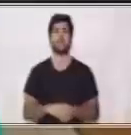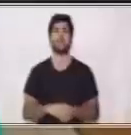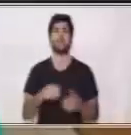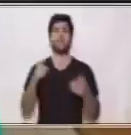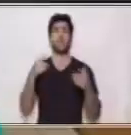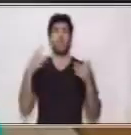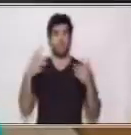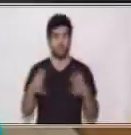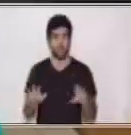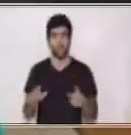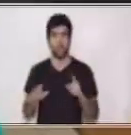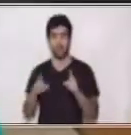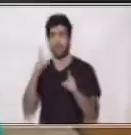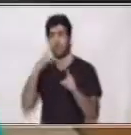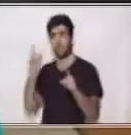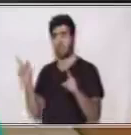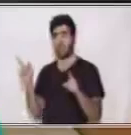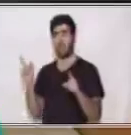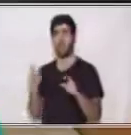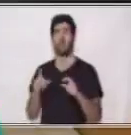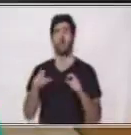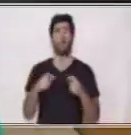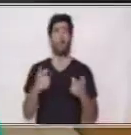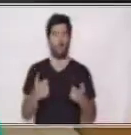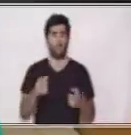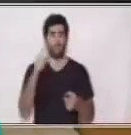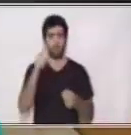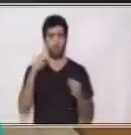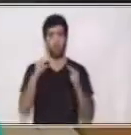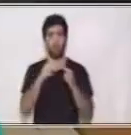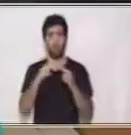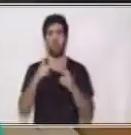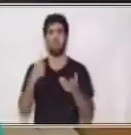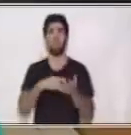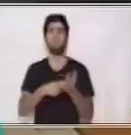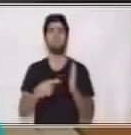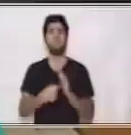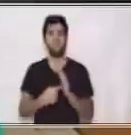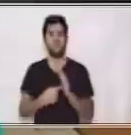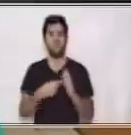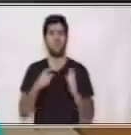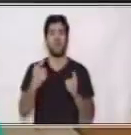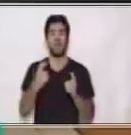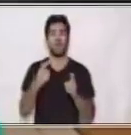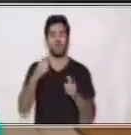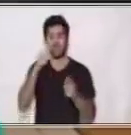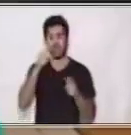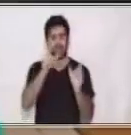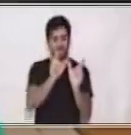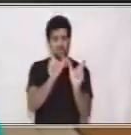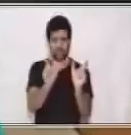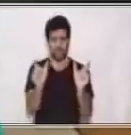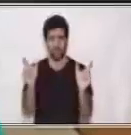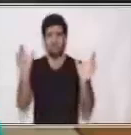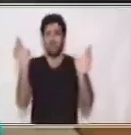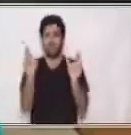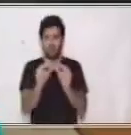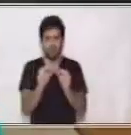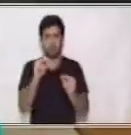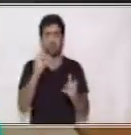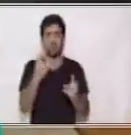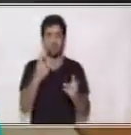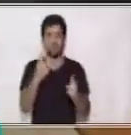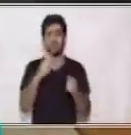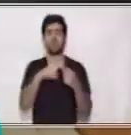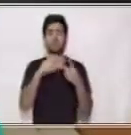Teniendo como base que usted ya conoce cómo simplificar términos, teniendo como base que usted ya conoce lo que son